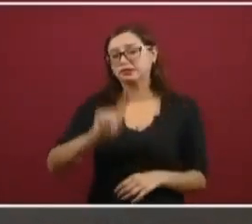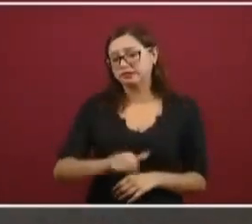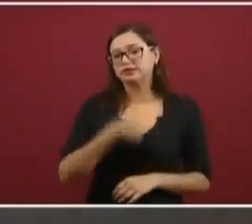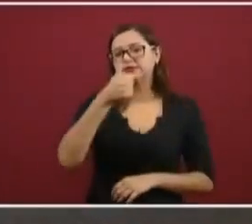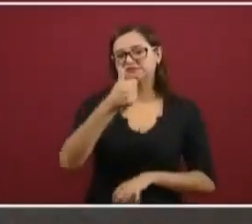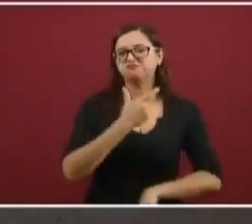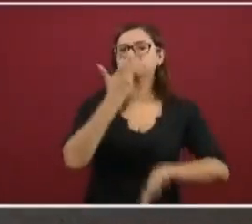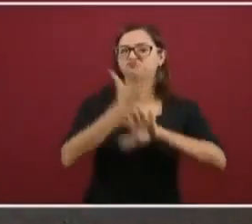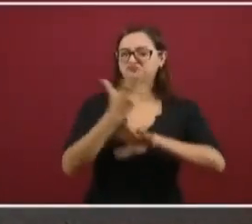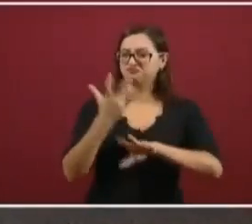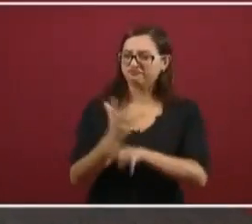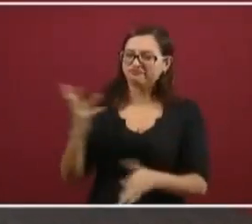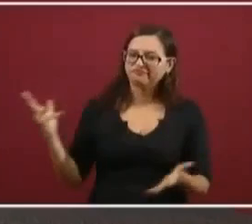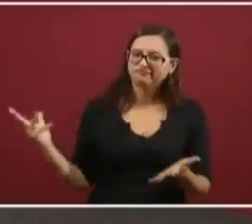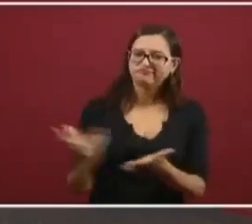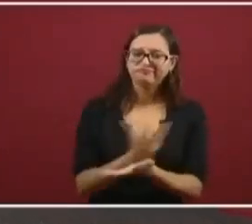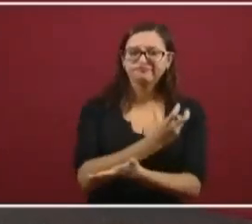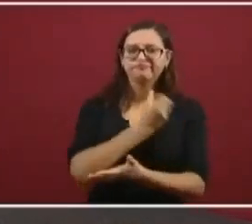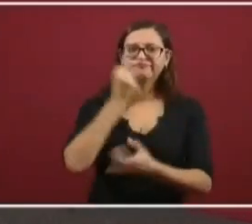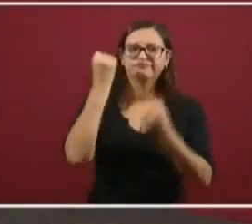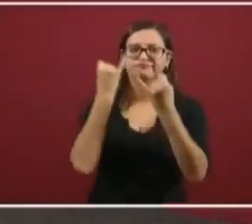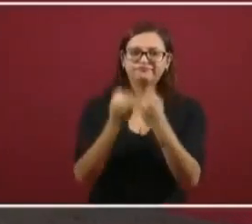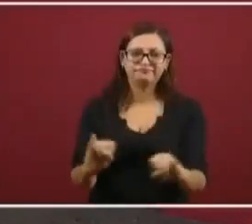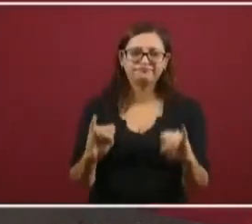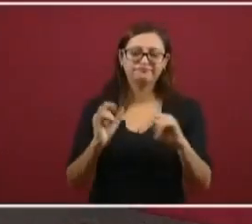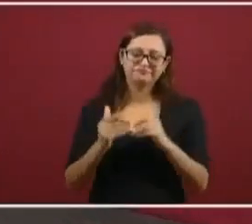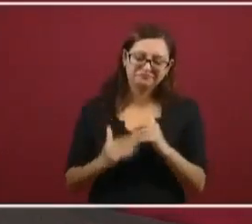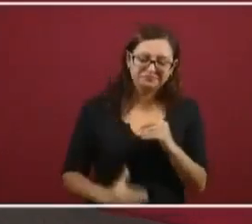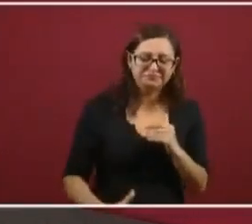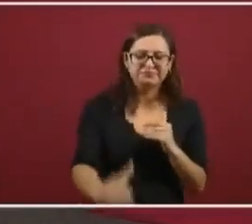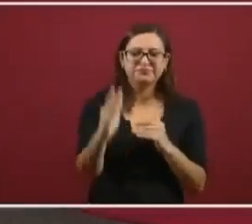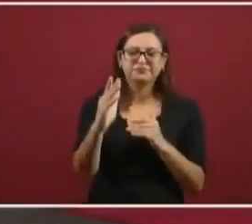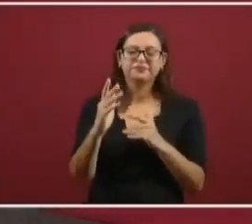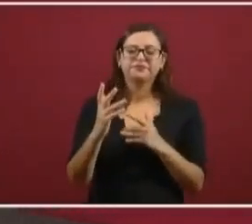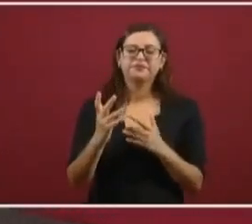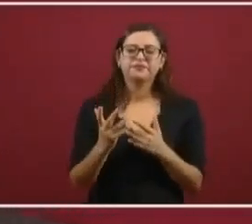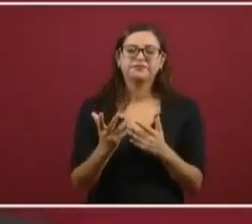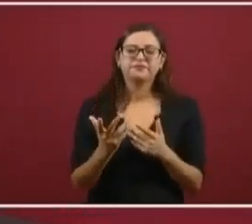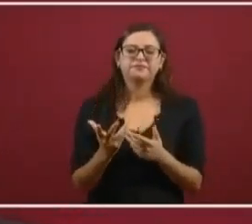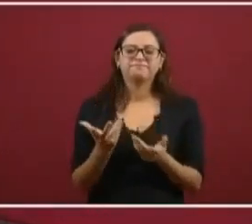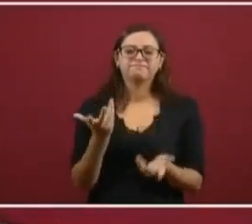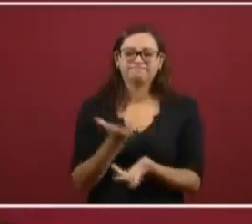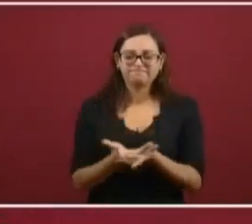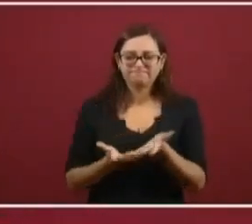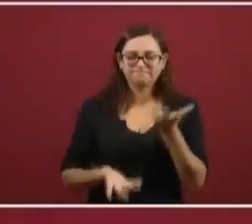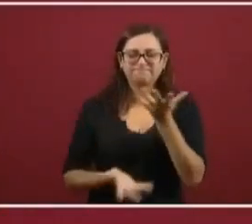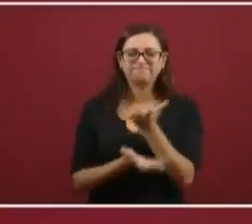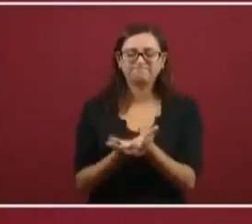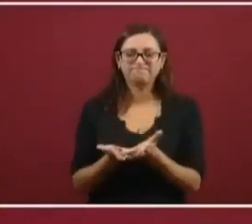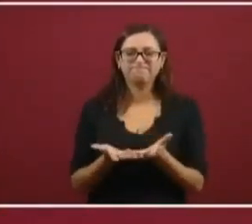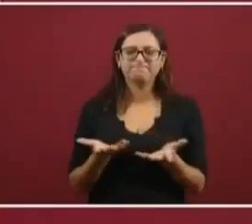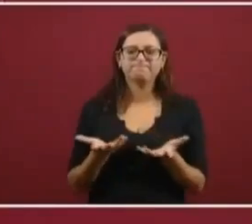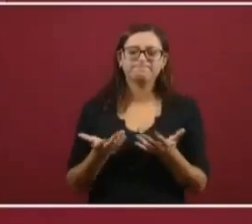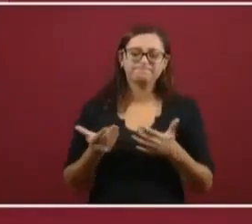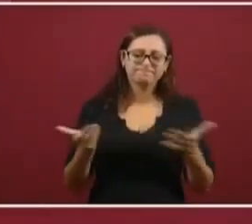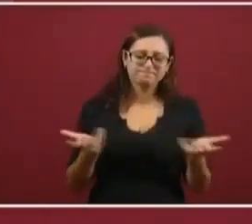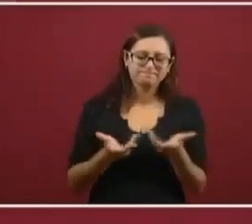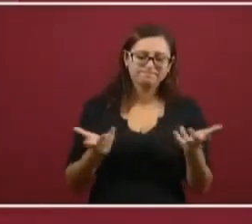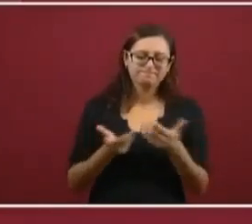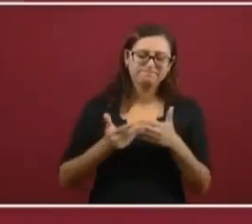1776 Y a partir de ahí se empezó a construir